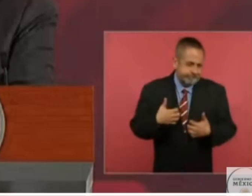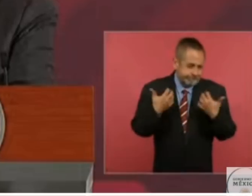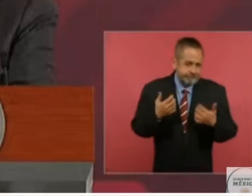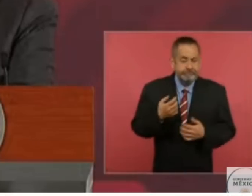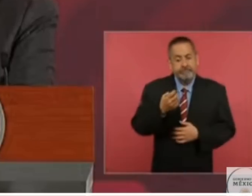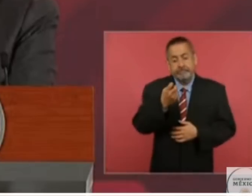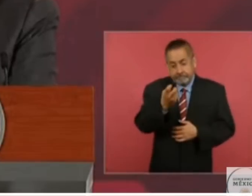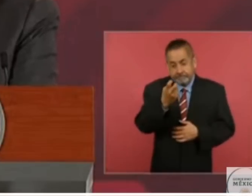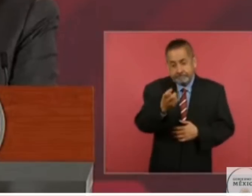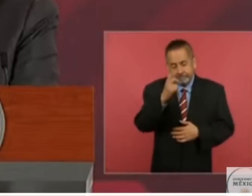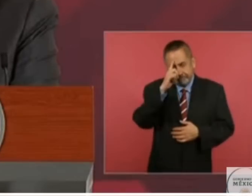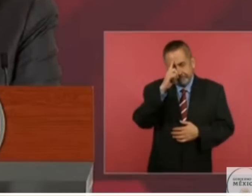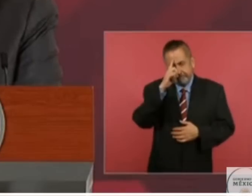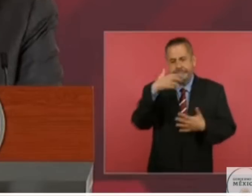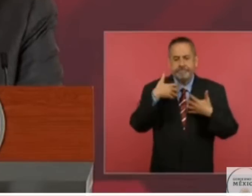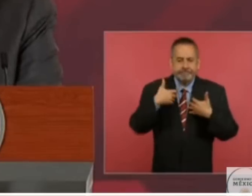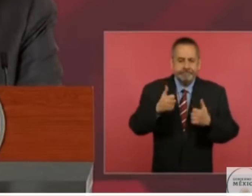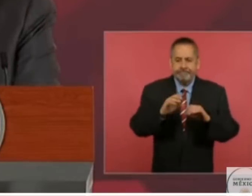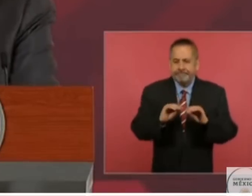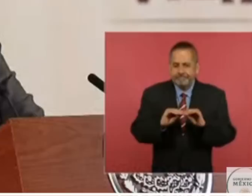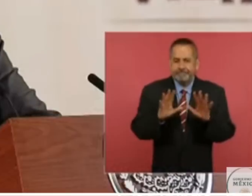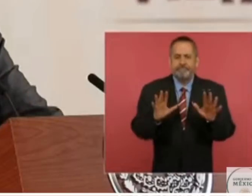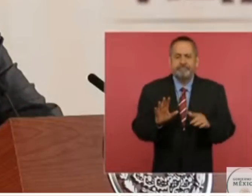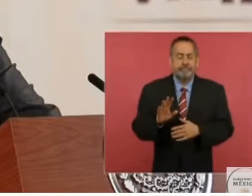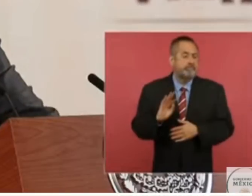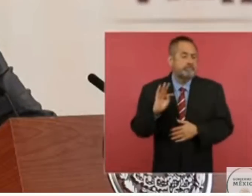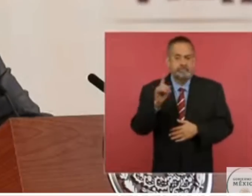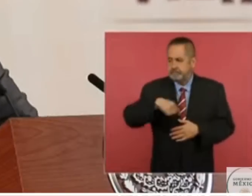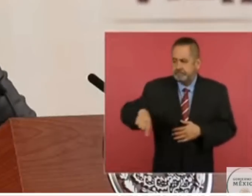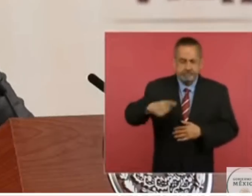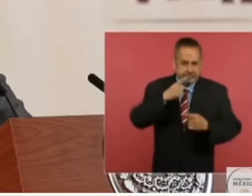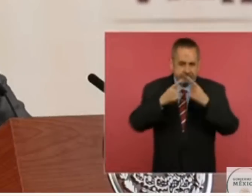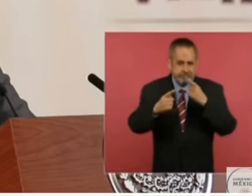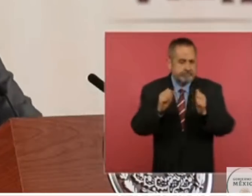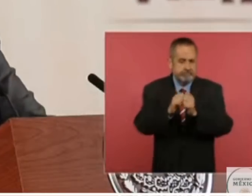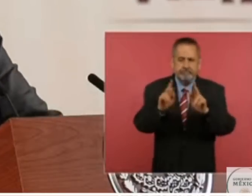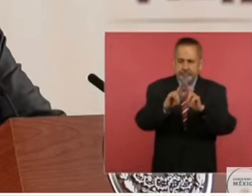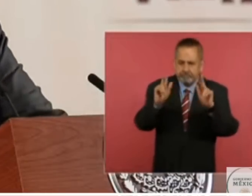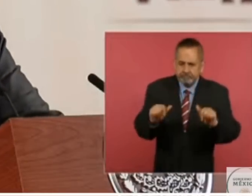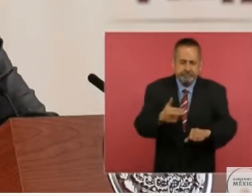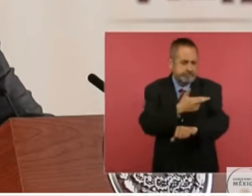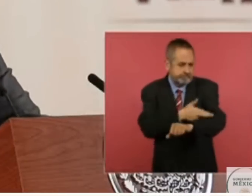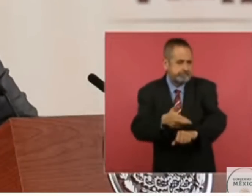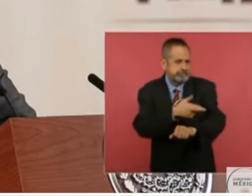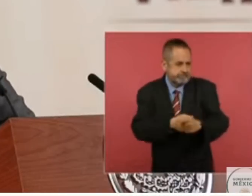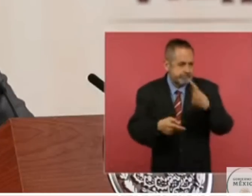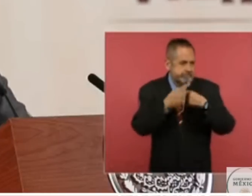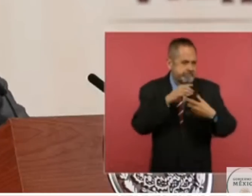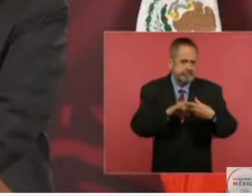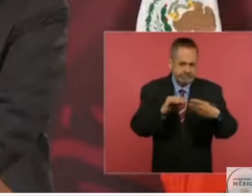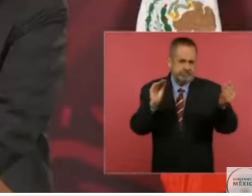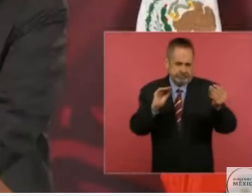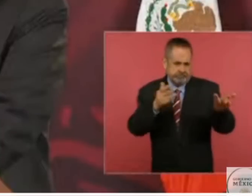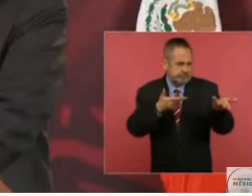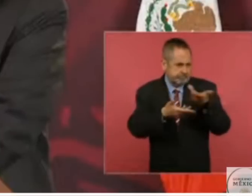y resolvemos las cosas de manera pacífica, que siga el debate, pues